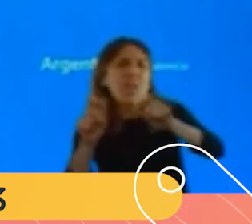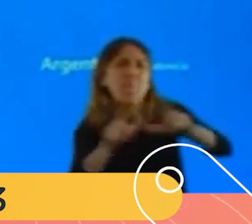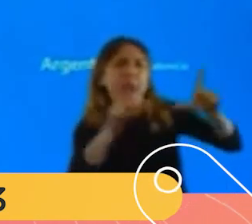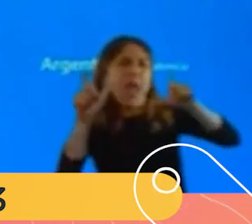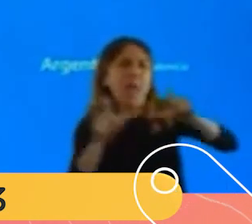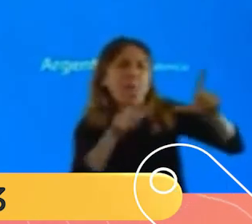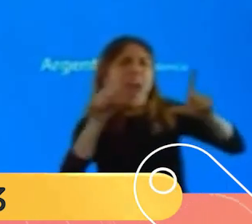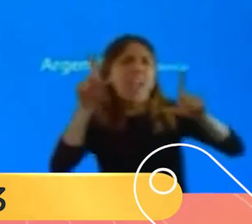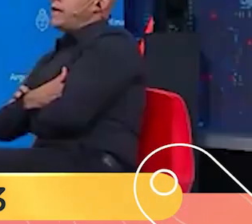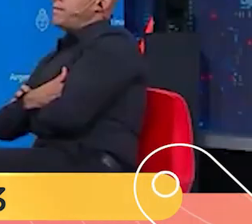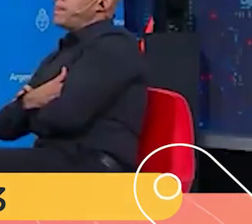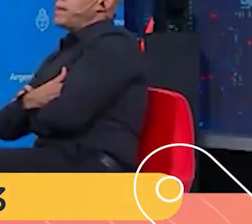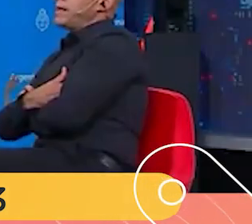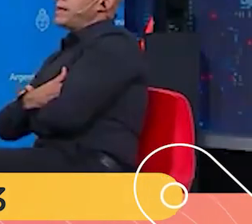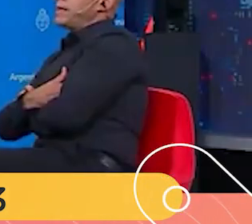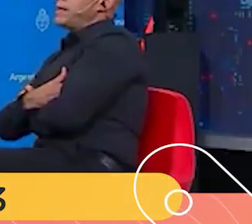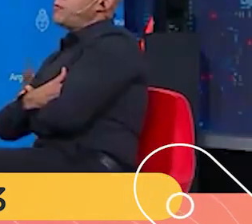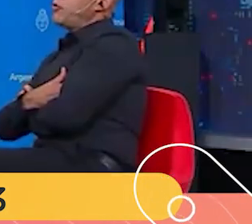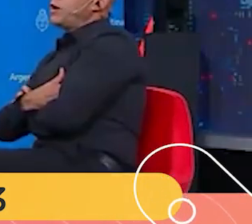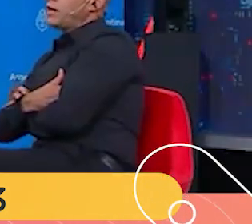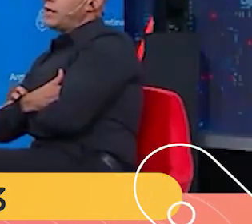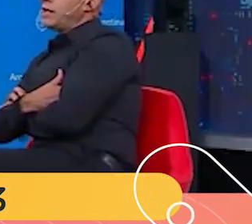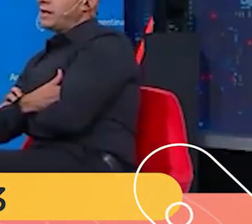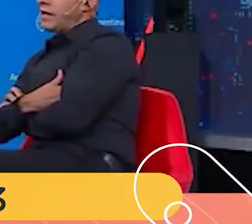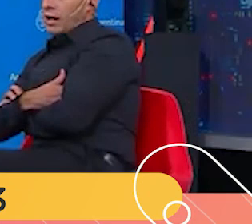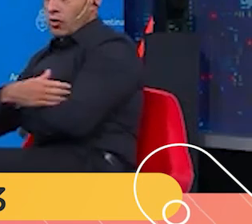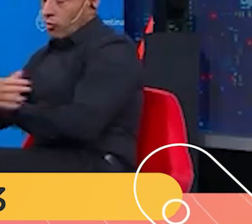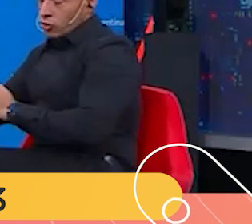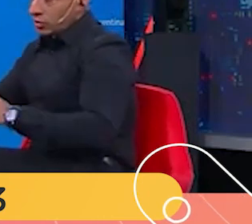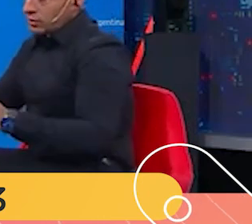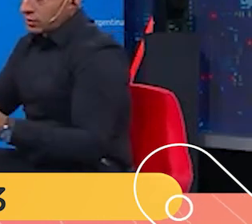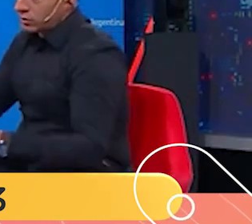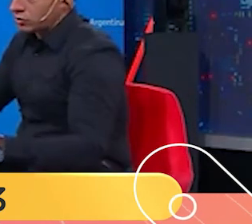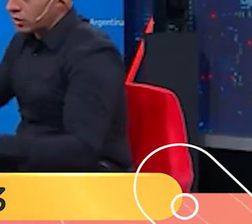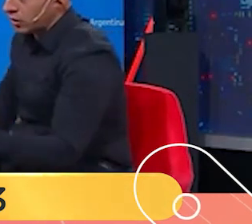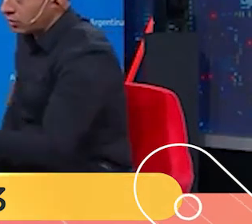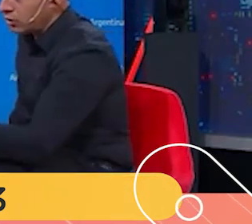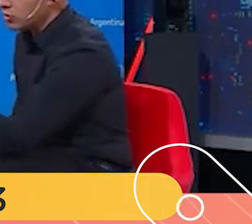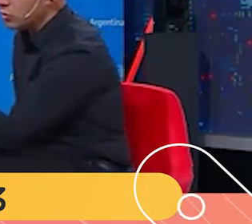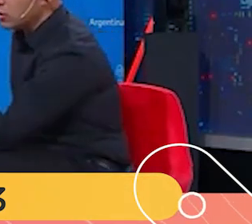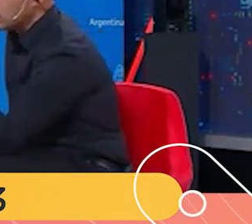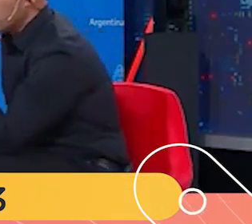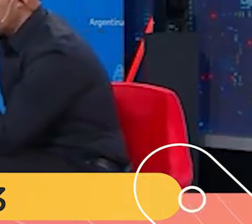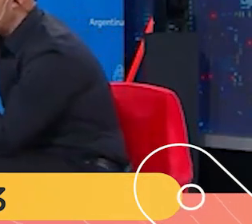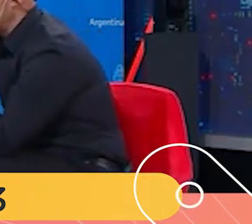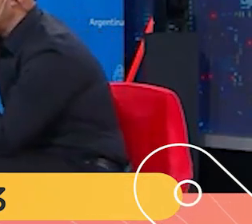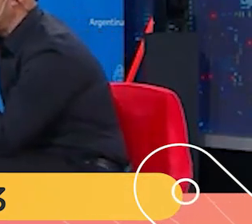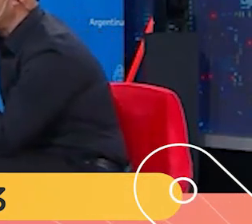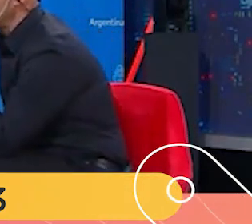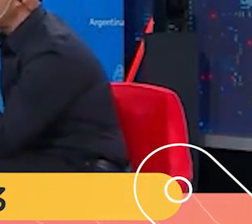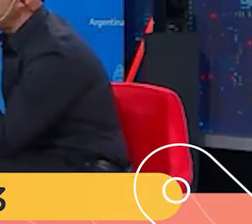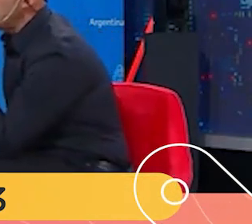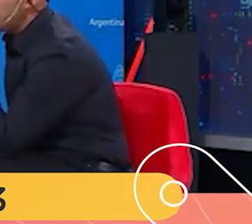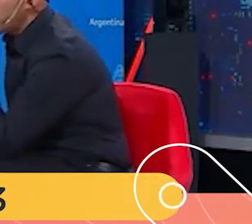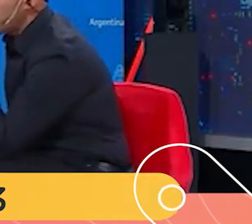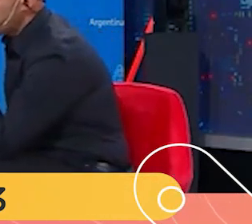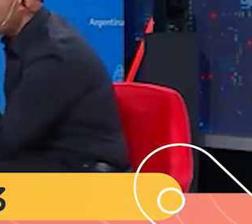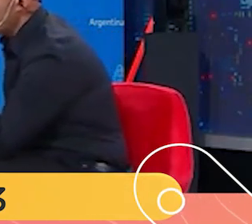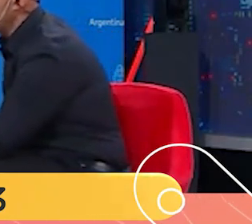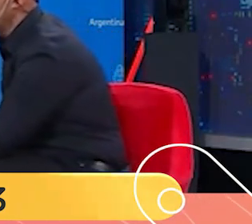Aires Y vos querés que él te engañó a vos y a tratar tantos argentinos porque se lo pidió